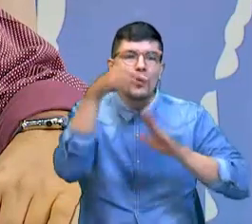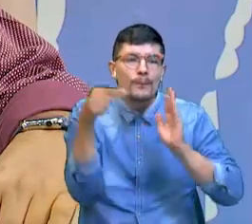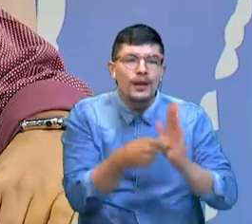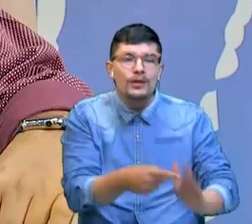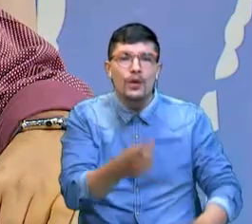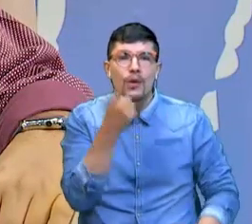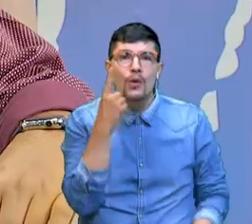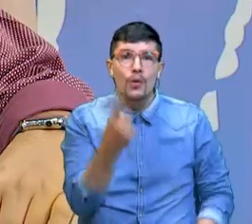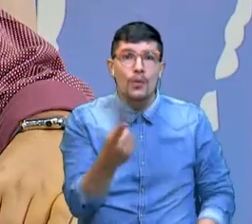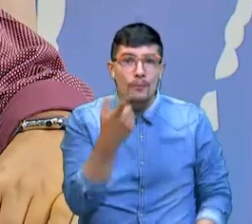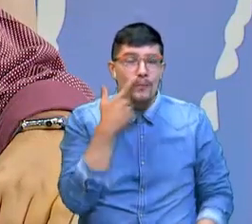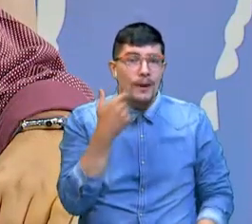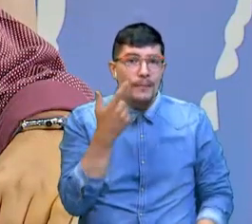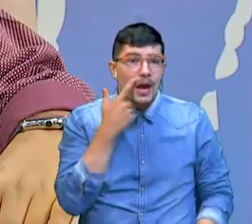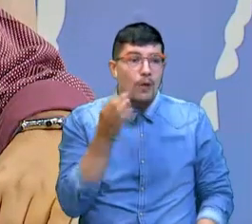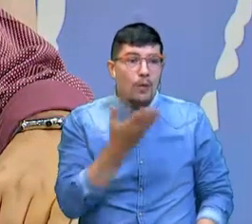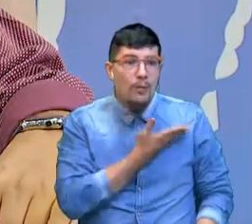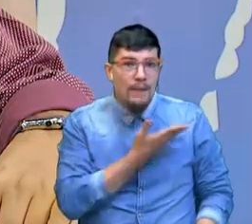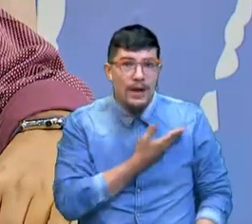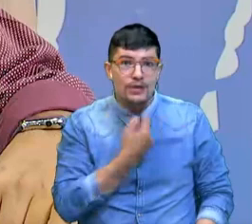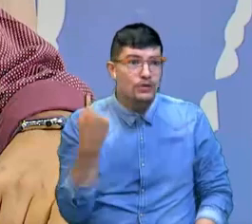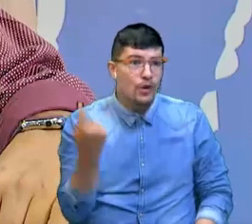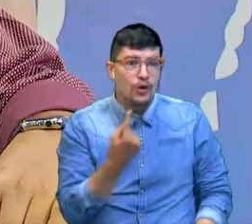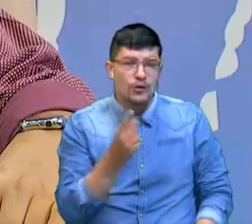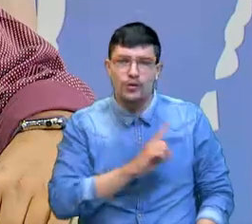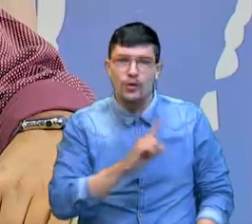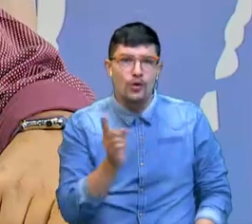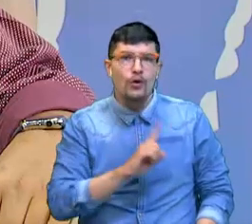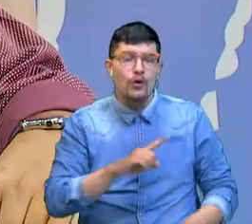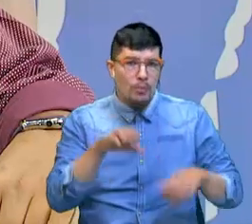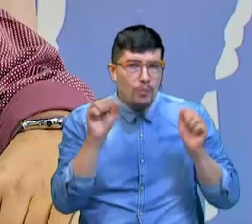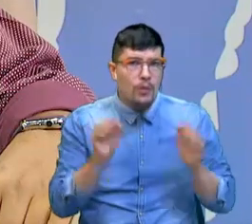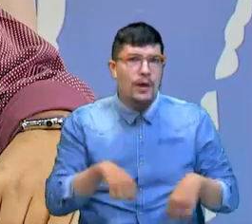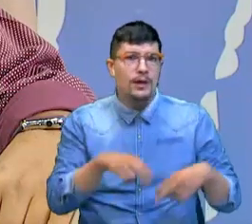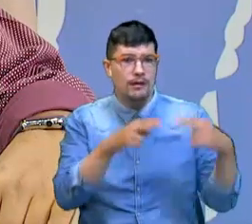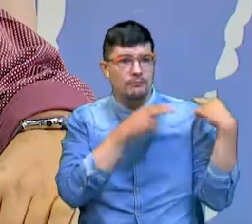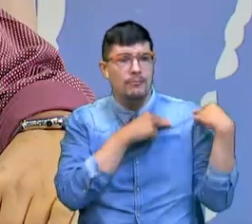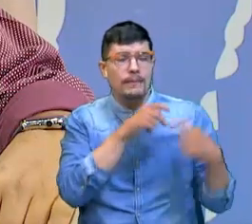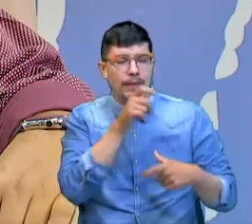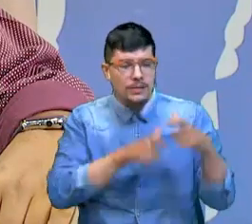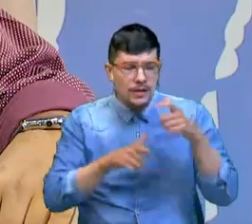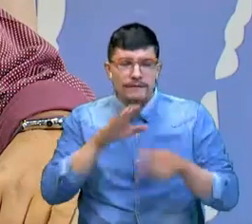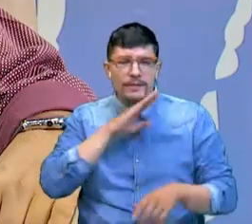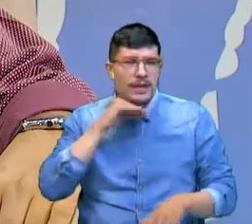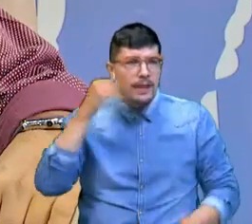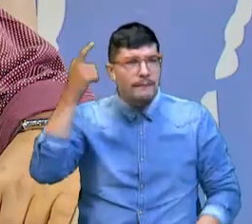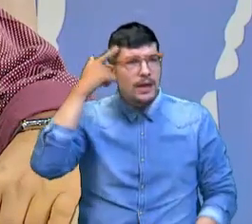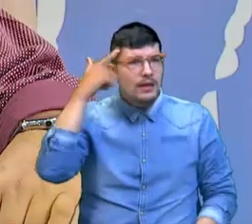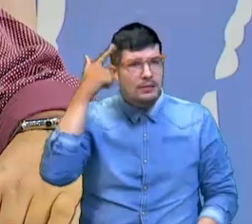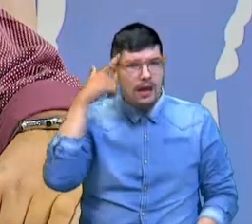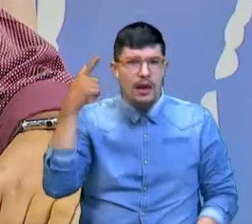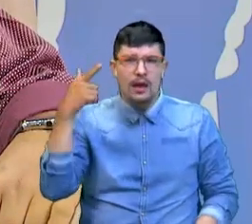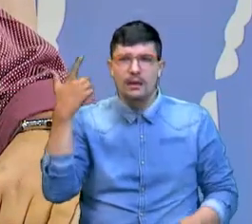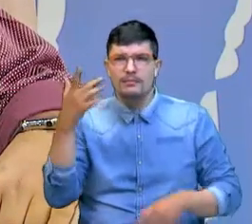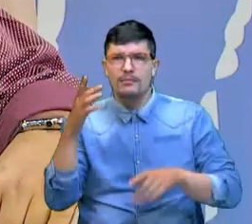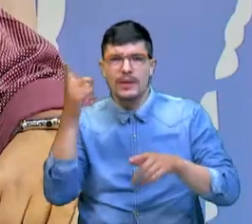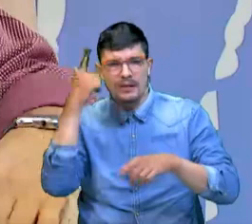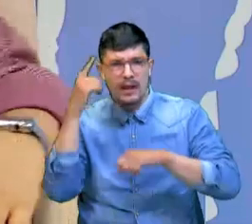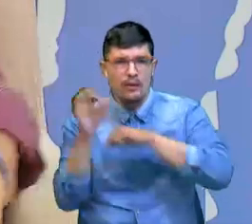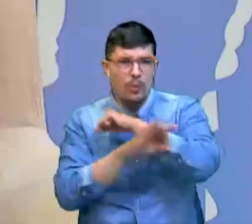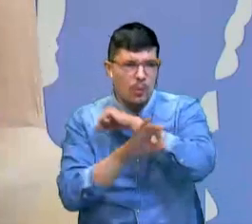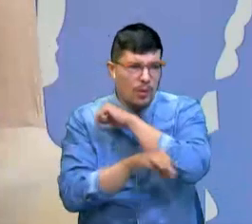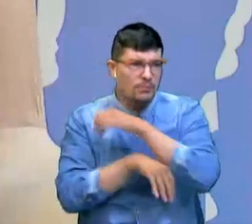un padre el que lo va a ir a cuidar? No. Podemos tener personas con enfermedades mentales, con esquizofrenias, con ciertas